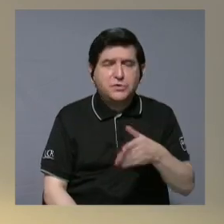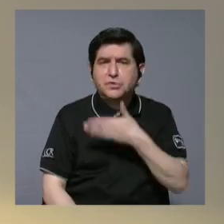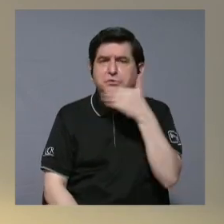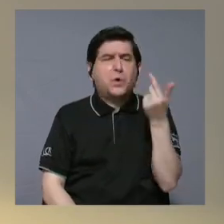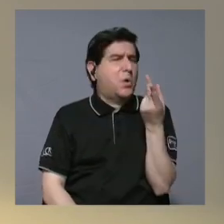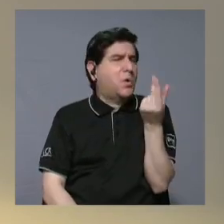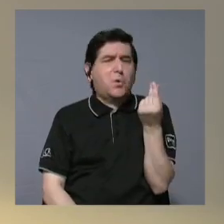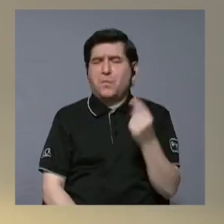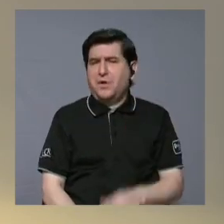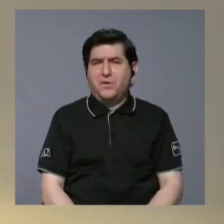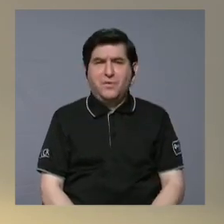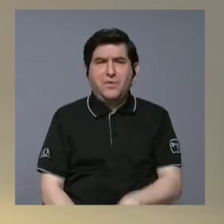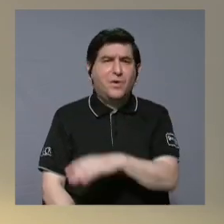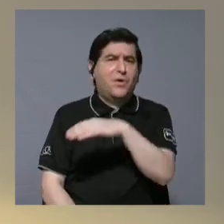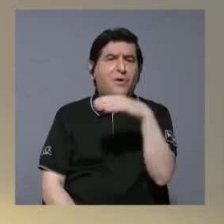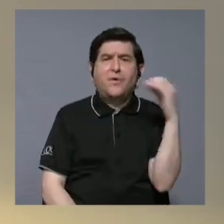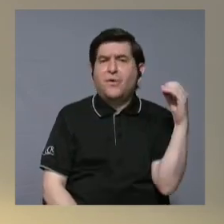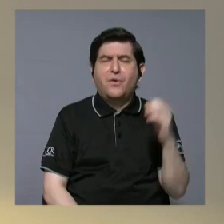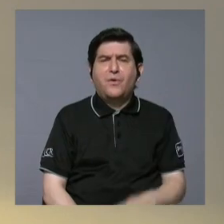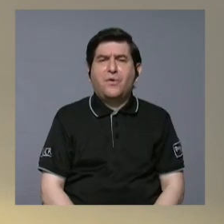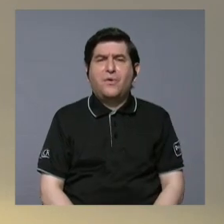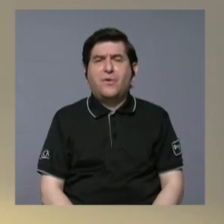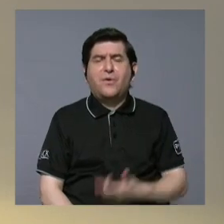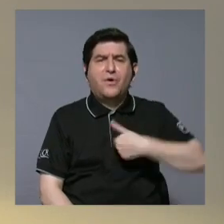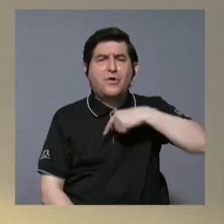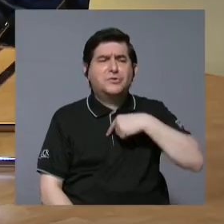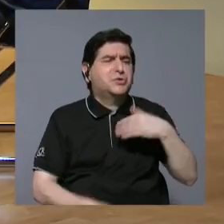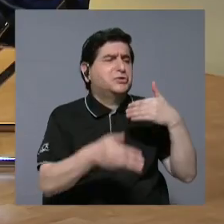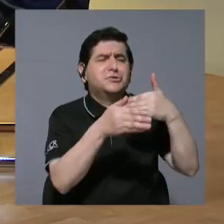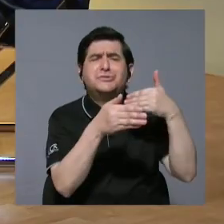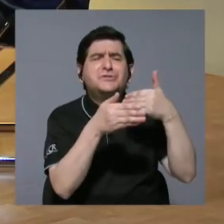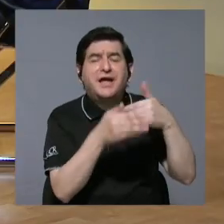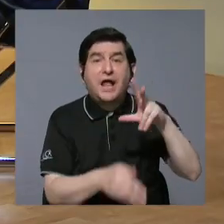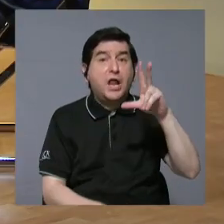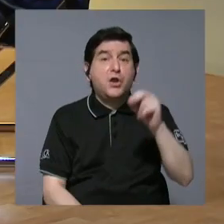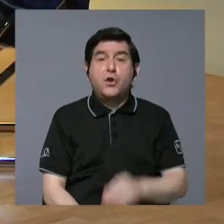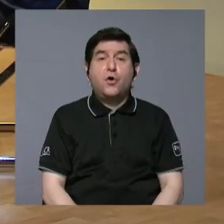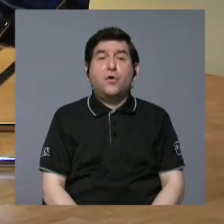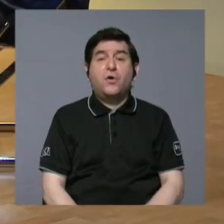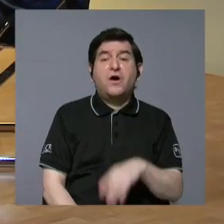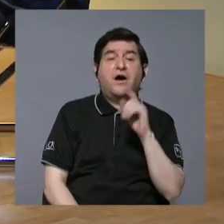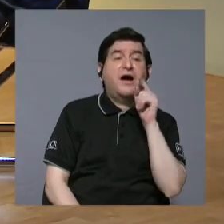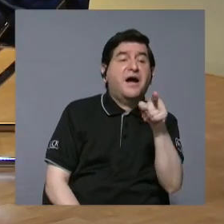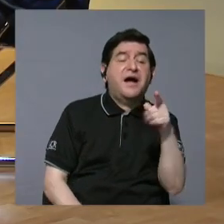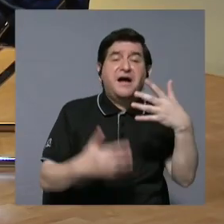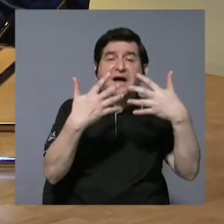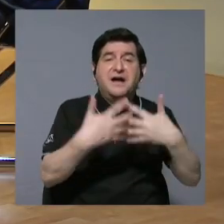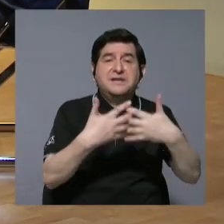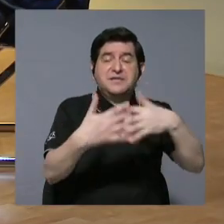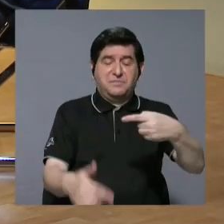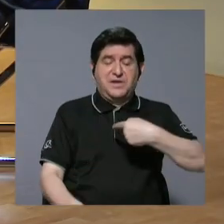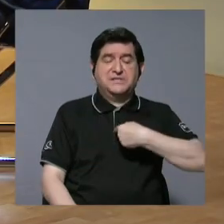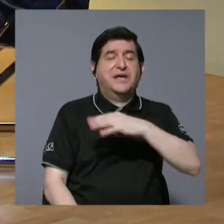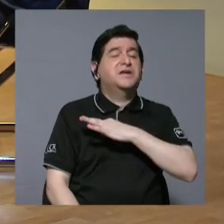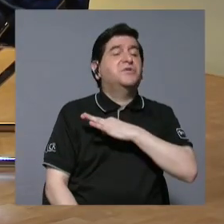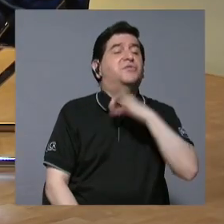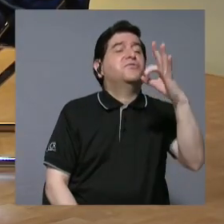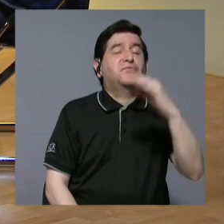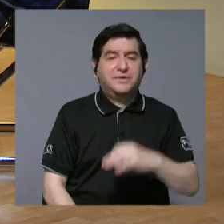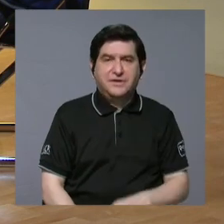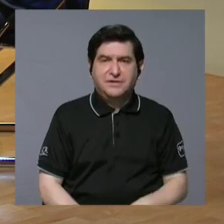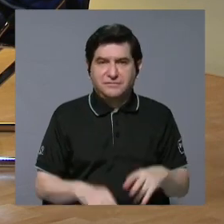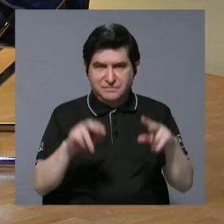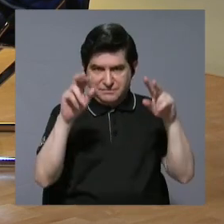precios, estamos a la vuelta de la esquina. No, le tengo fe. Es decir, de